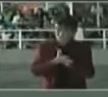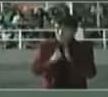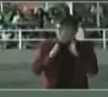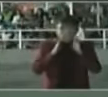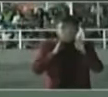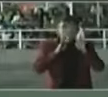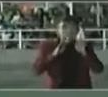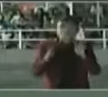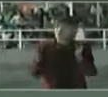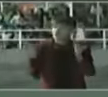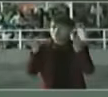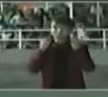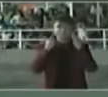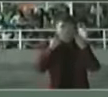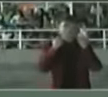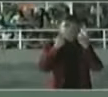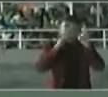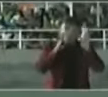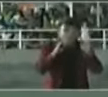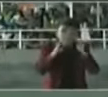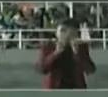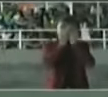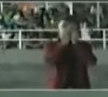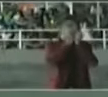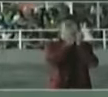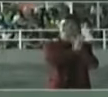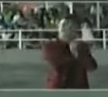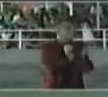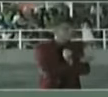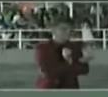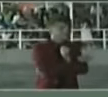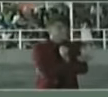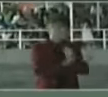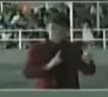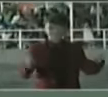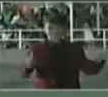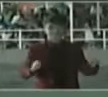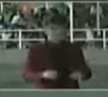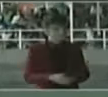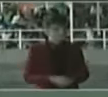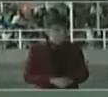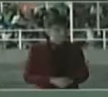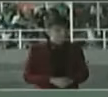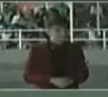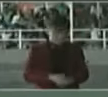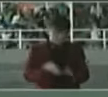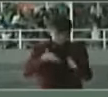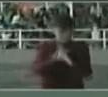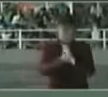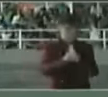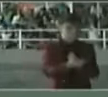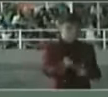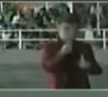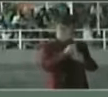visto y oído. Ahora el mensaje es más impactante. Ahora no